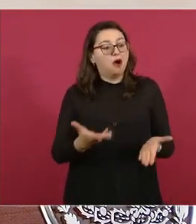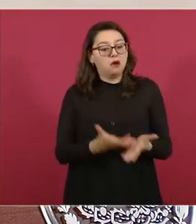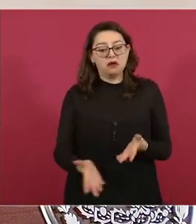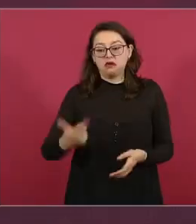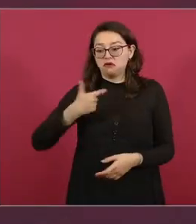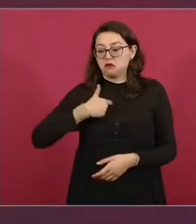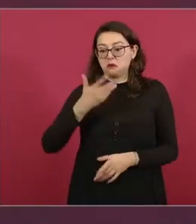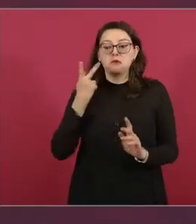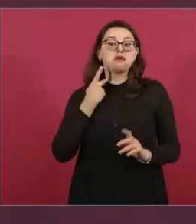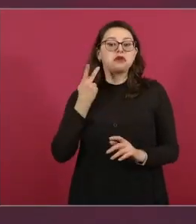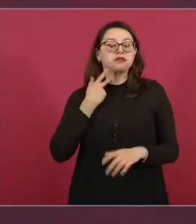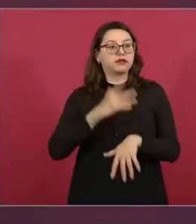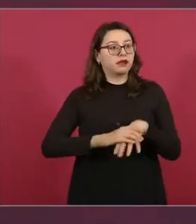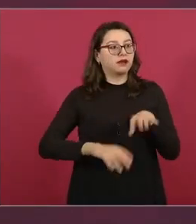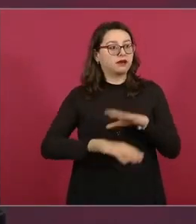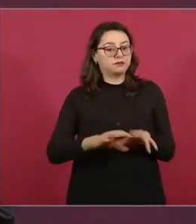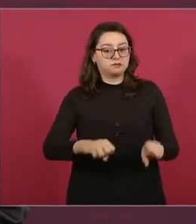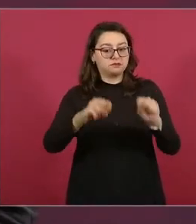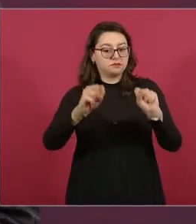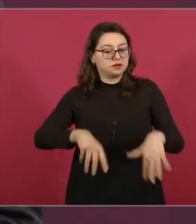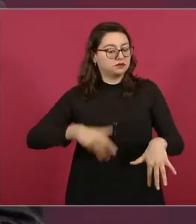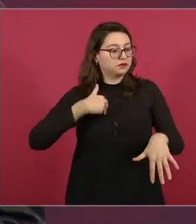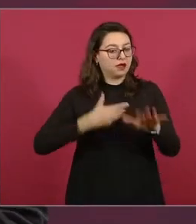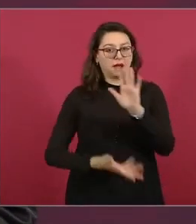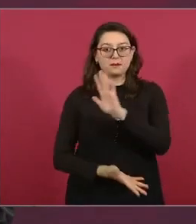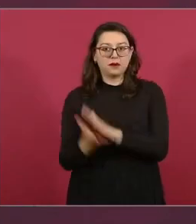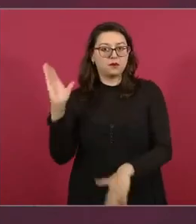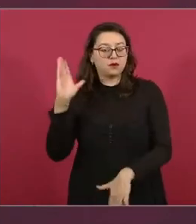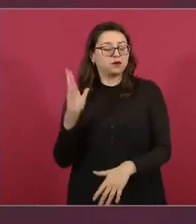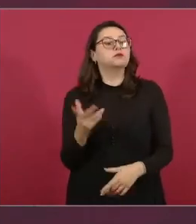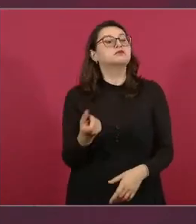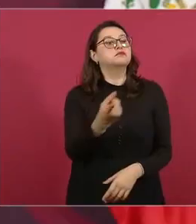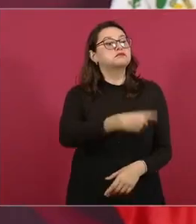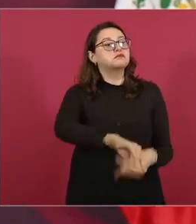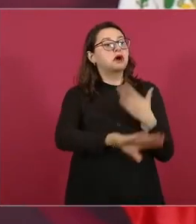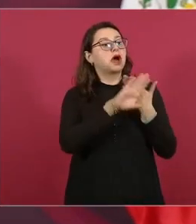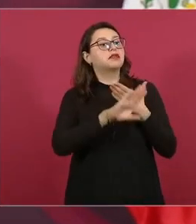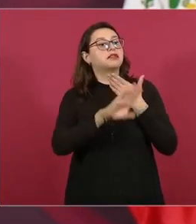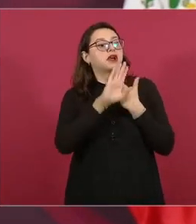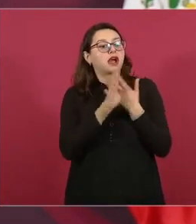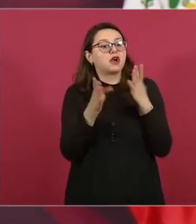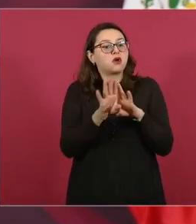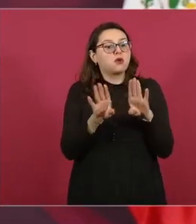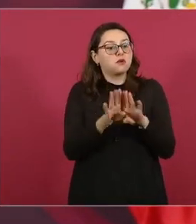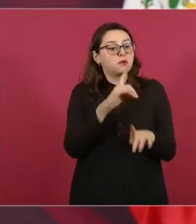Ya no les van a pagar para atacarnos.